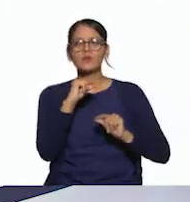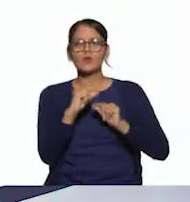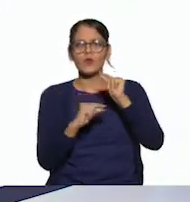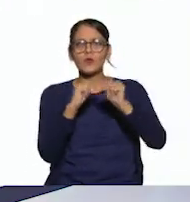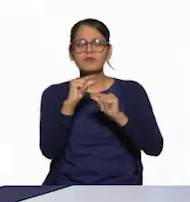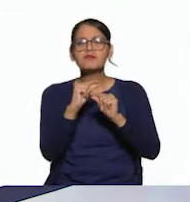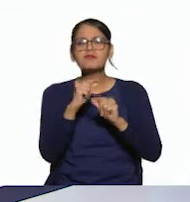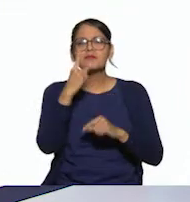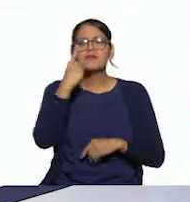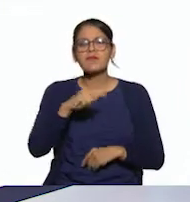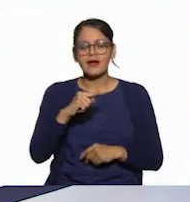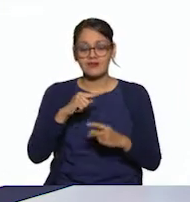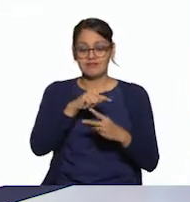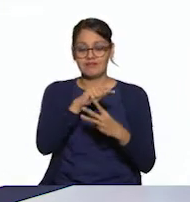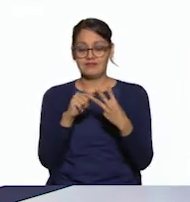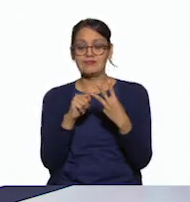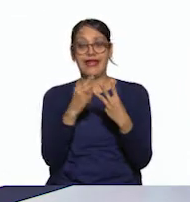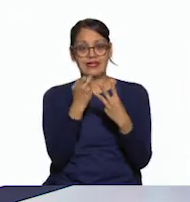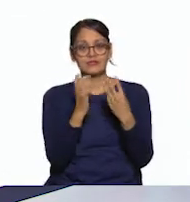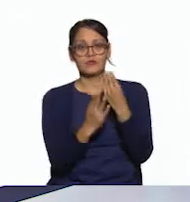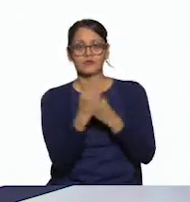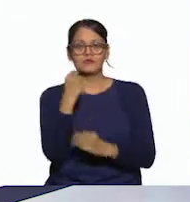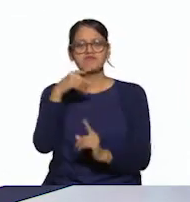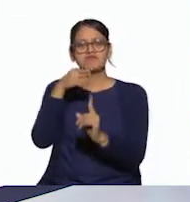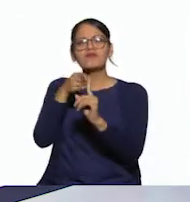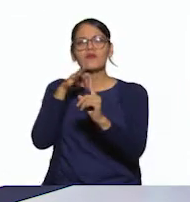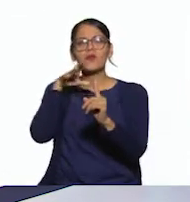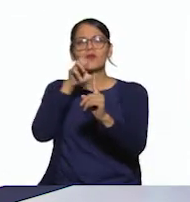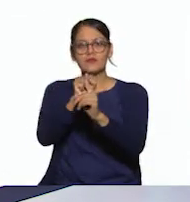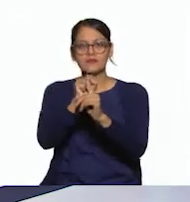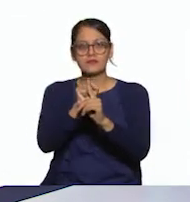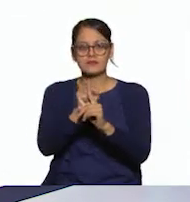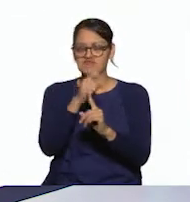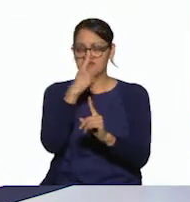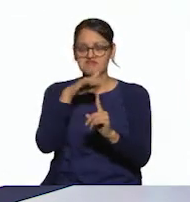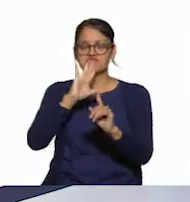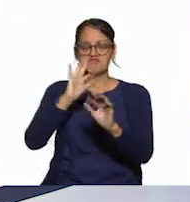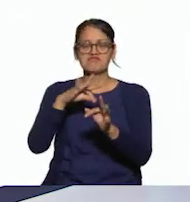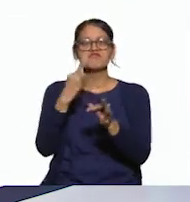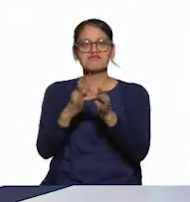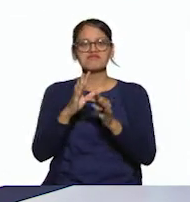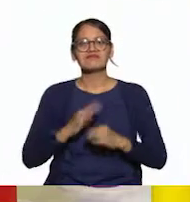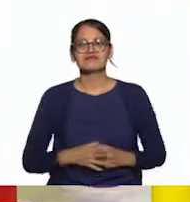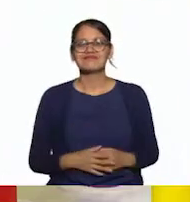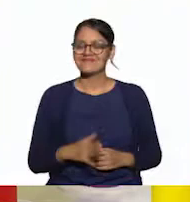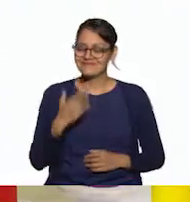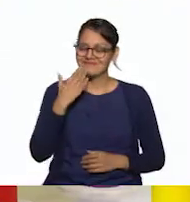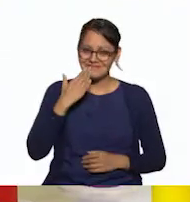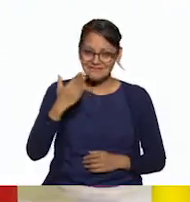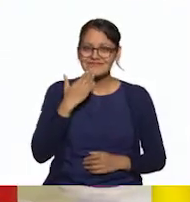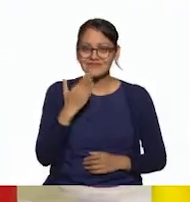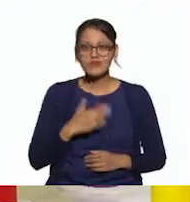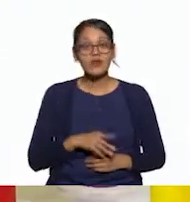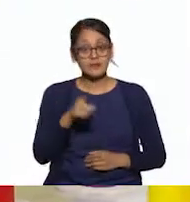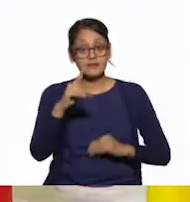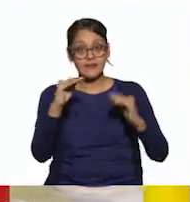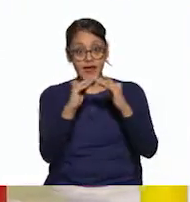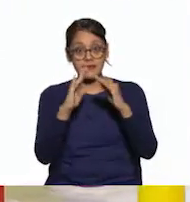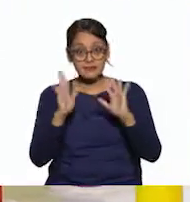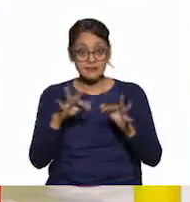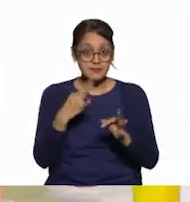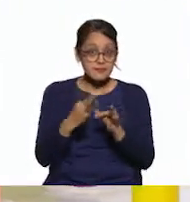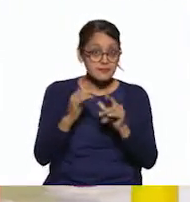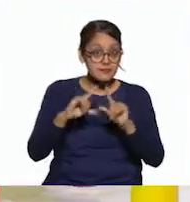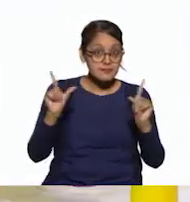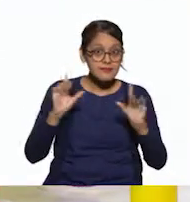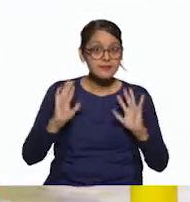poco a cumplir nuestro propósito, a llegar a nuestra meta. ¿Qué te parece? Me parece muy bien. ¿Ustedes en casa ya están listas? ¿Y